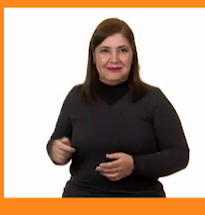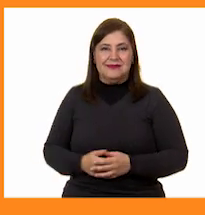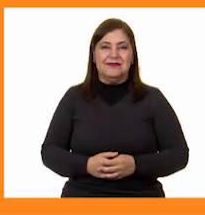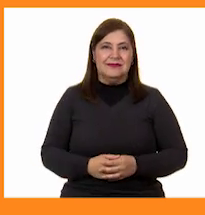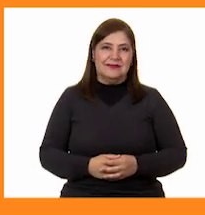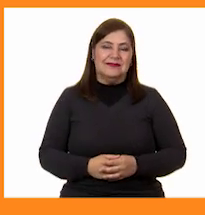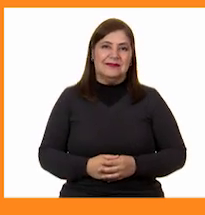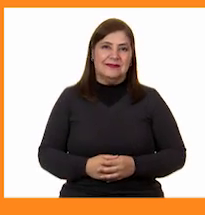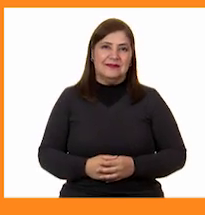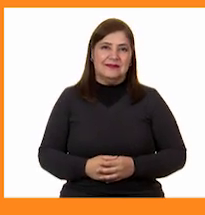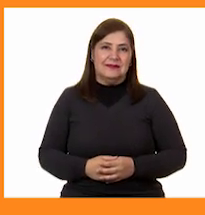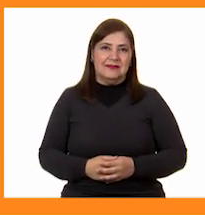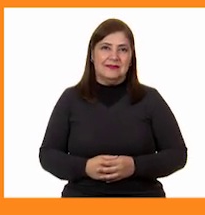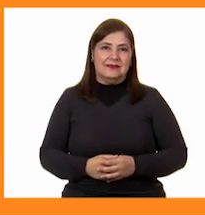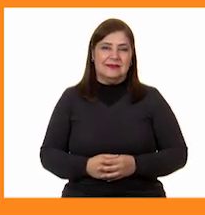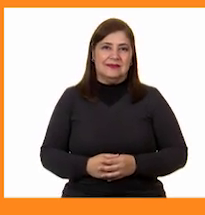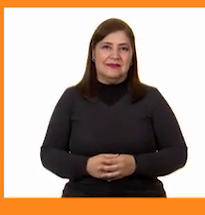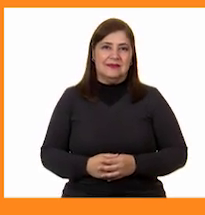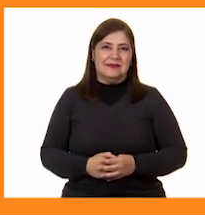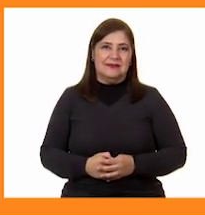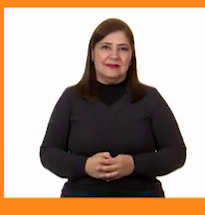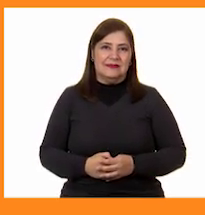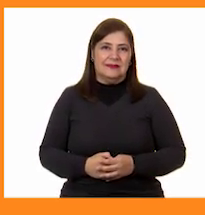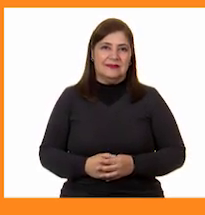800-288-6688 y